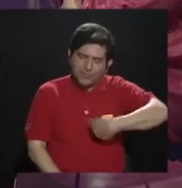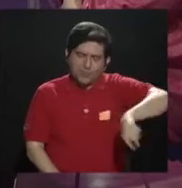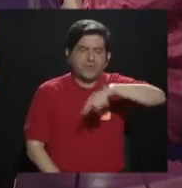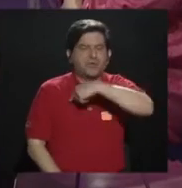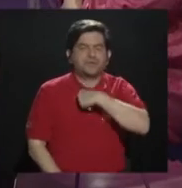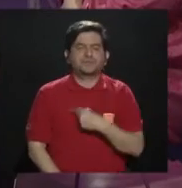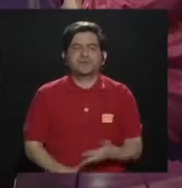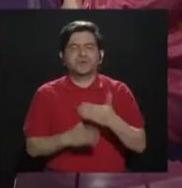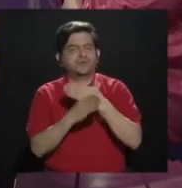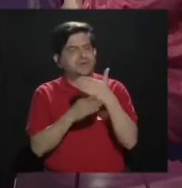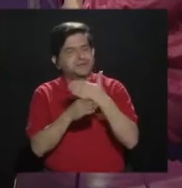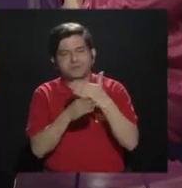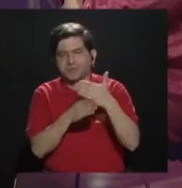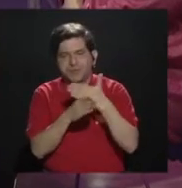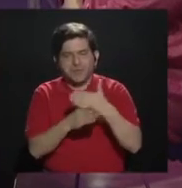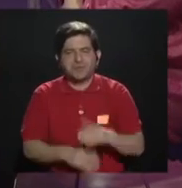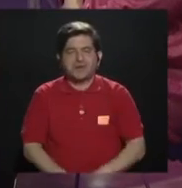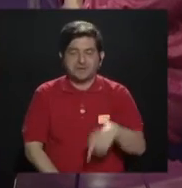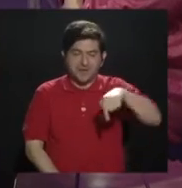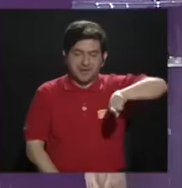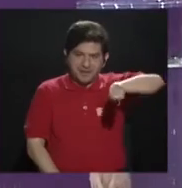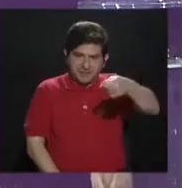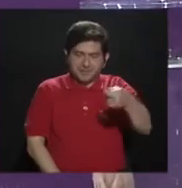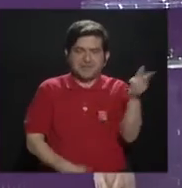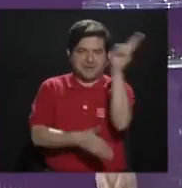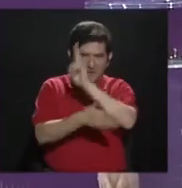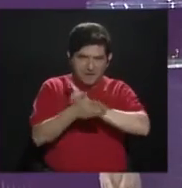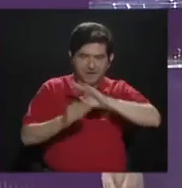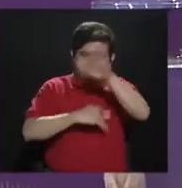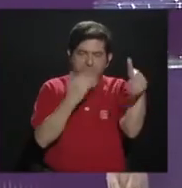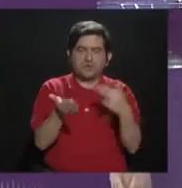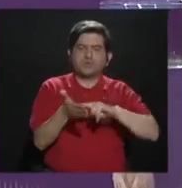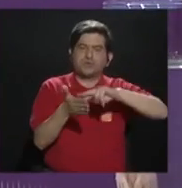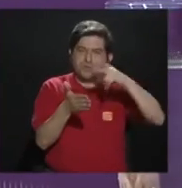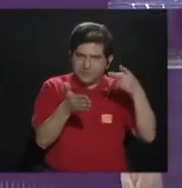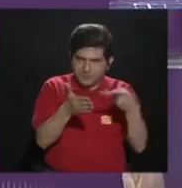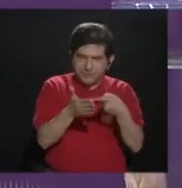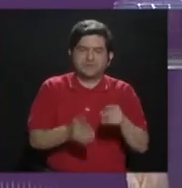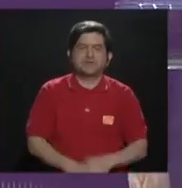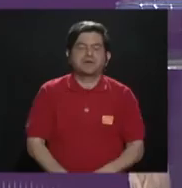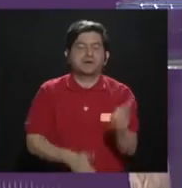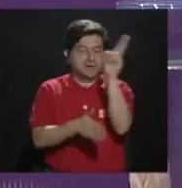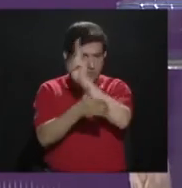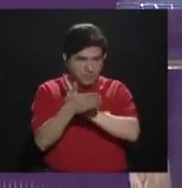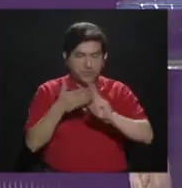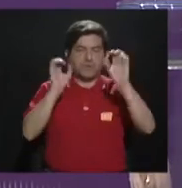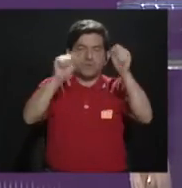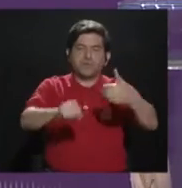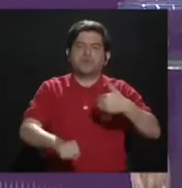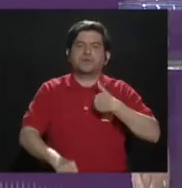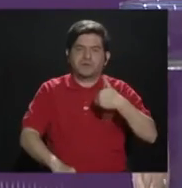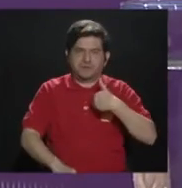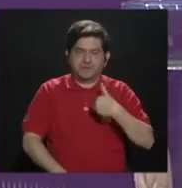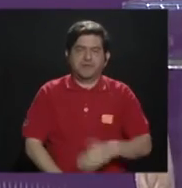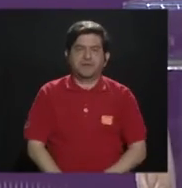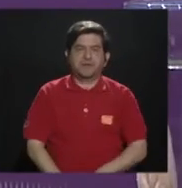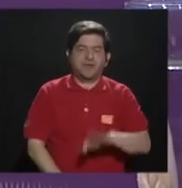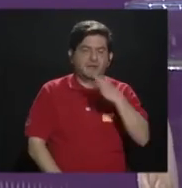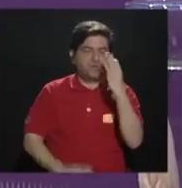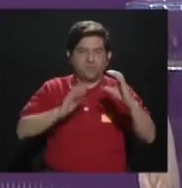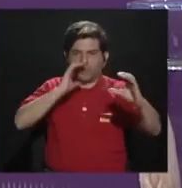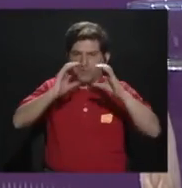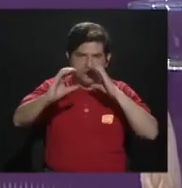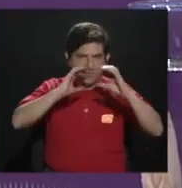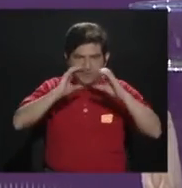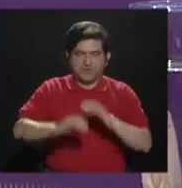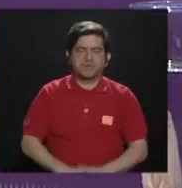estar compartiendo en este canal universitario y todo lo que significa que la universidad pueda tener un medio de